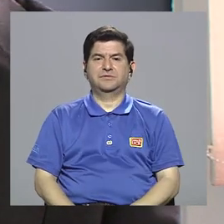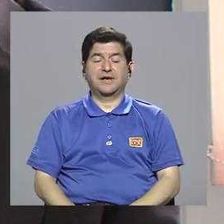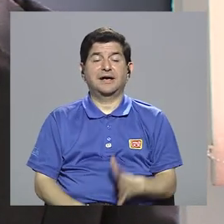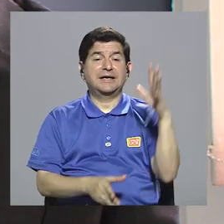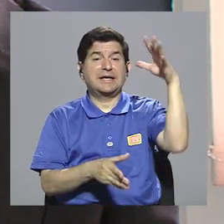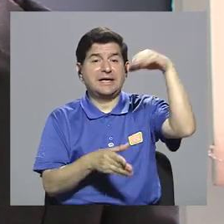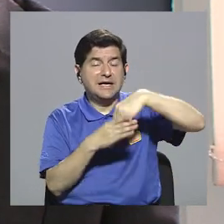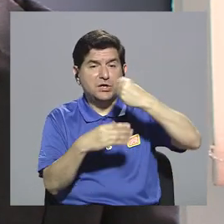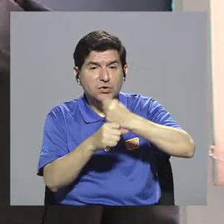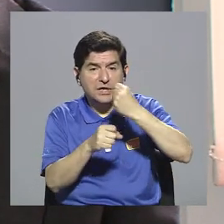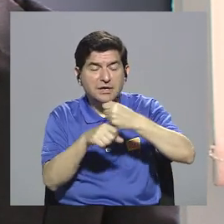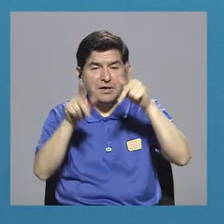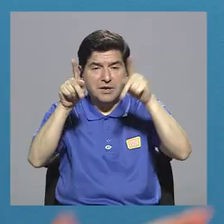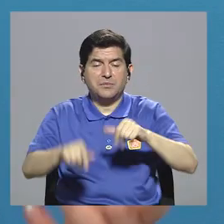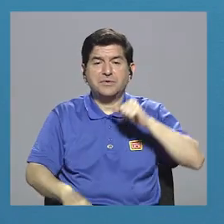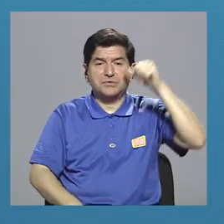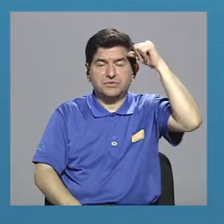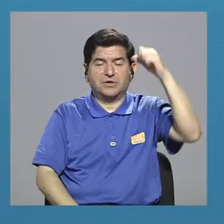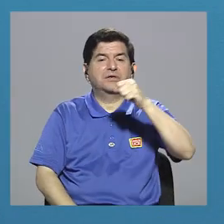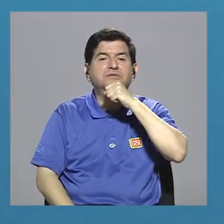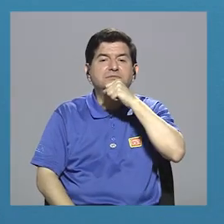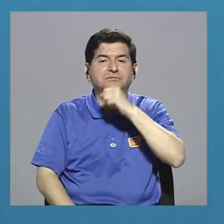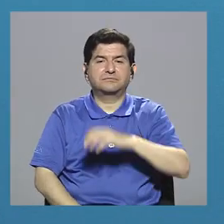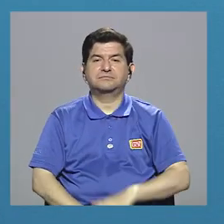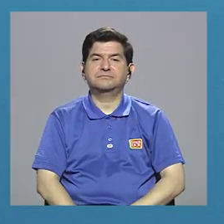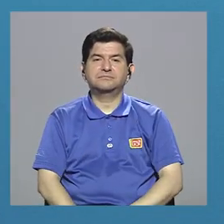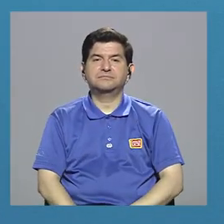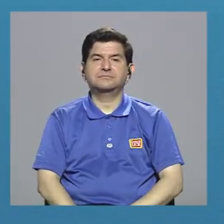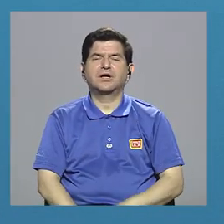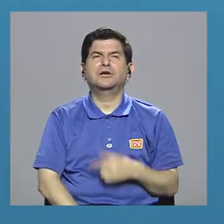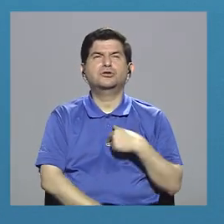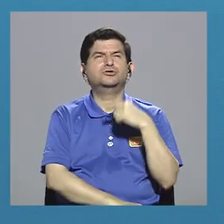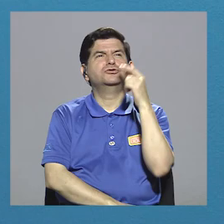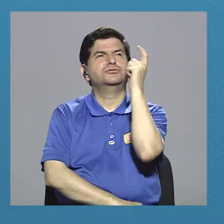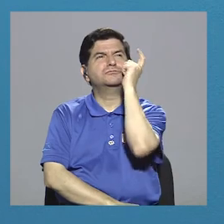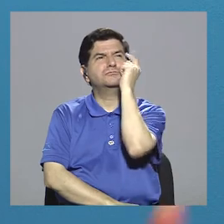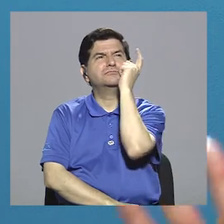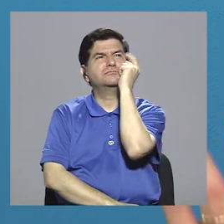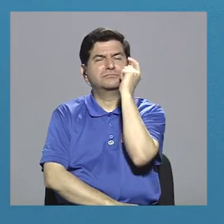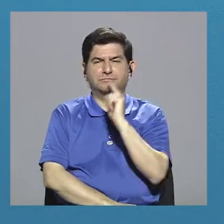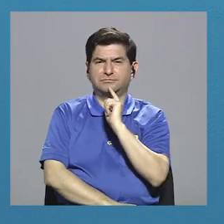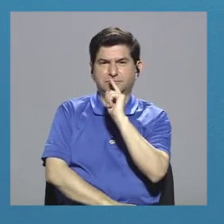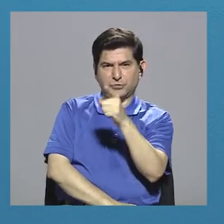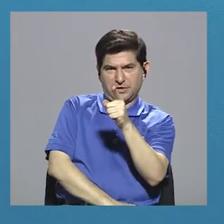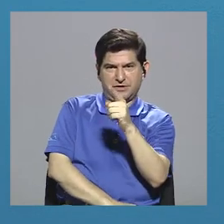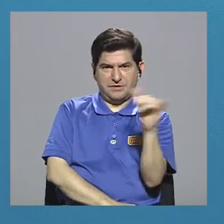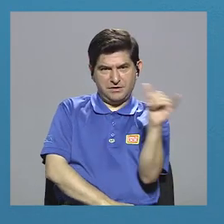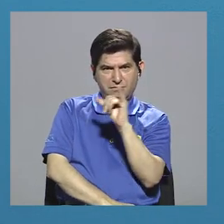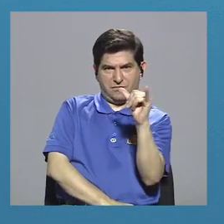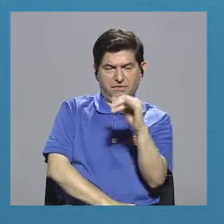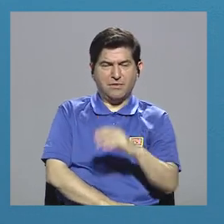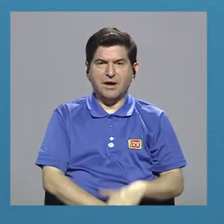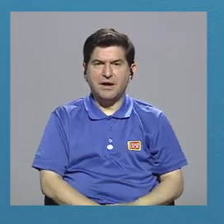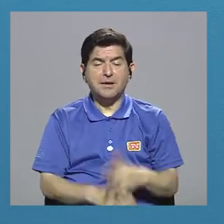adultos mayores estaba pensando si esto que se estaba diciendo también que es importante